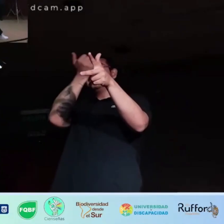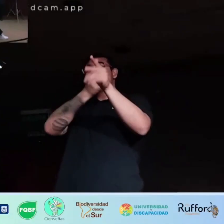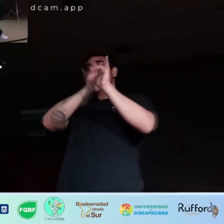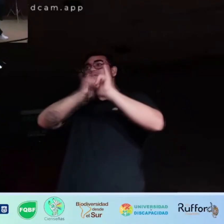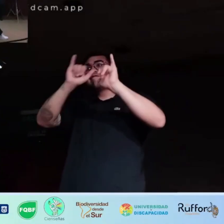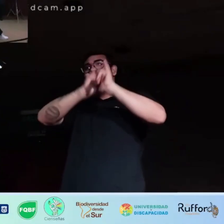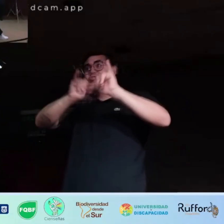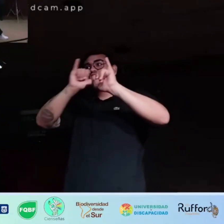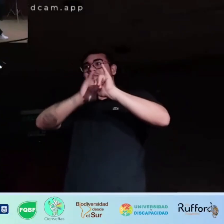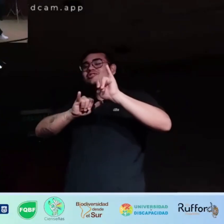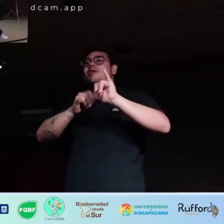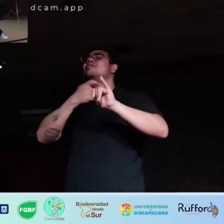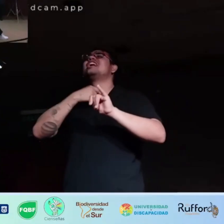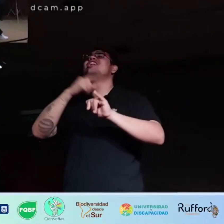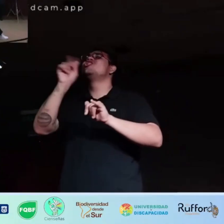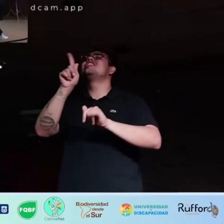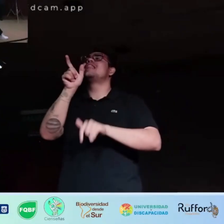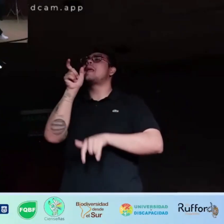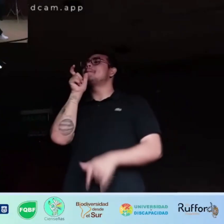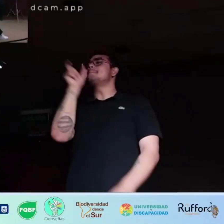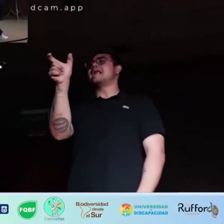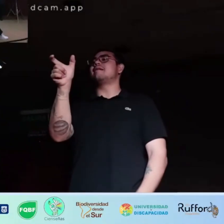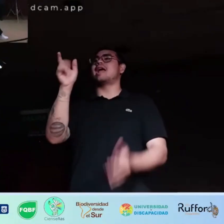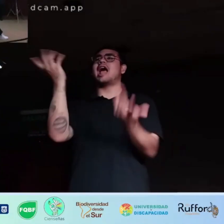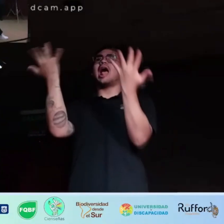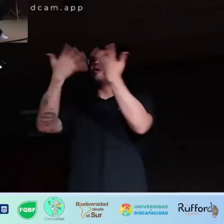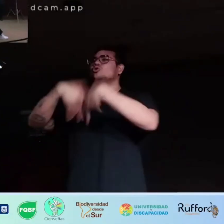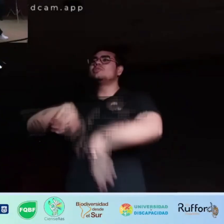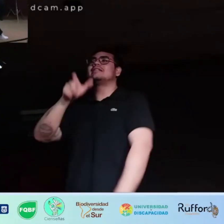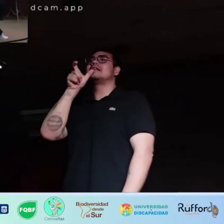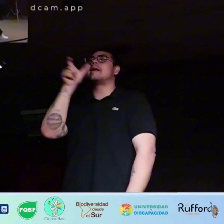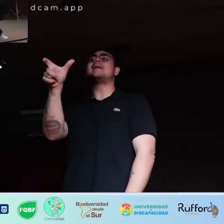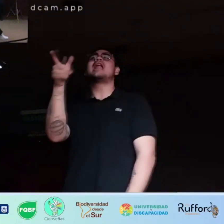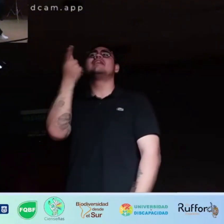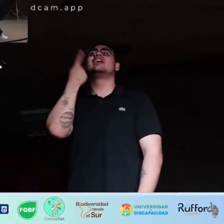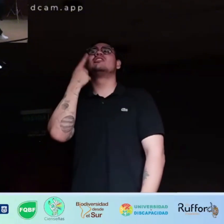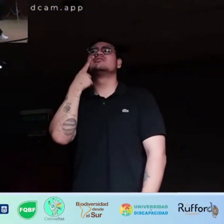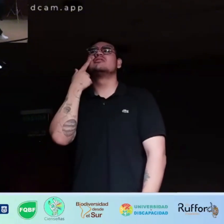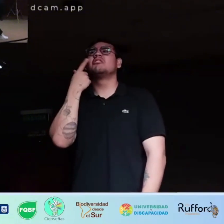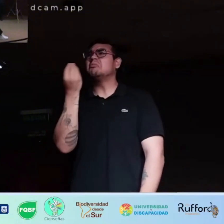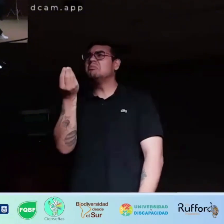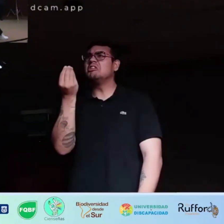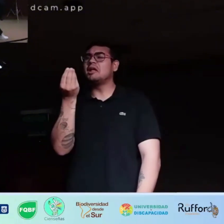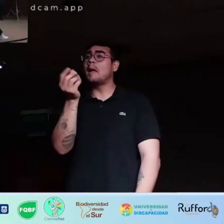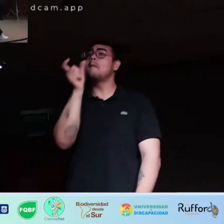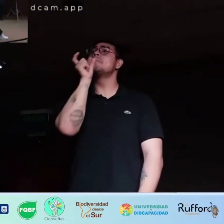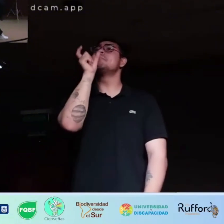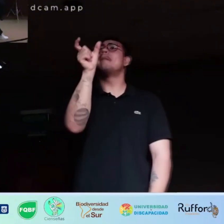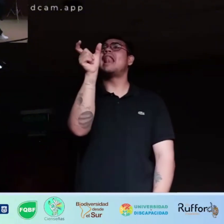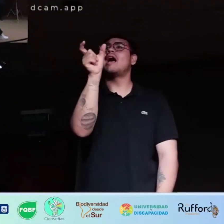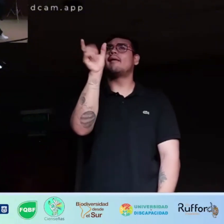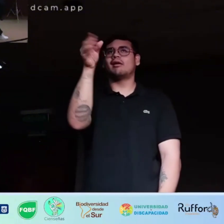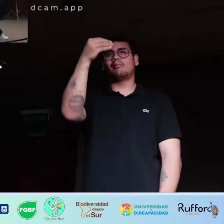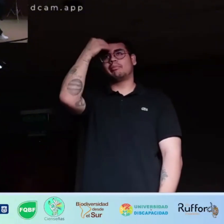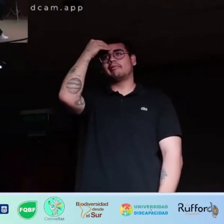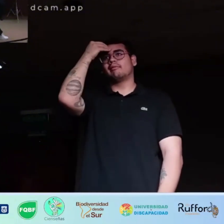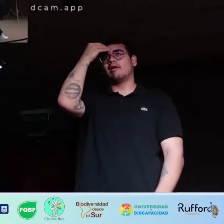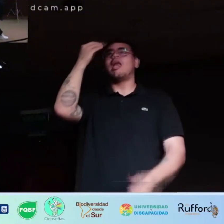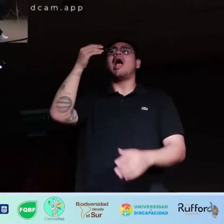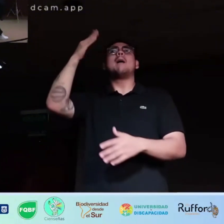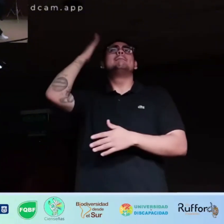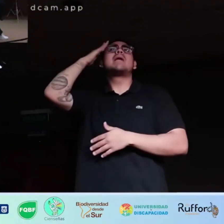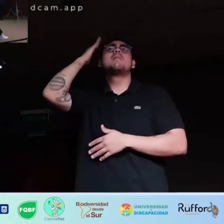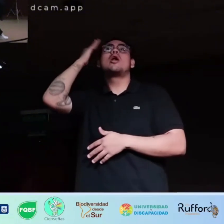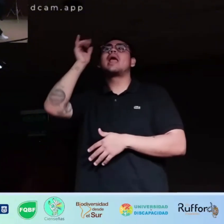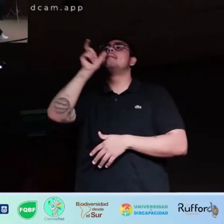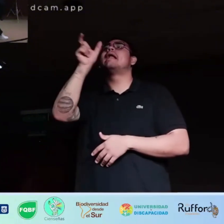que la simple palabra. Y me parece que eso es una dificultad extra que no sé si este es el momento. Es algo que yo me